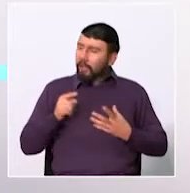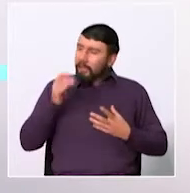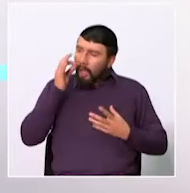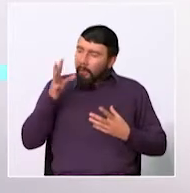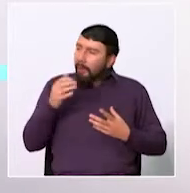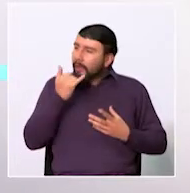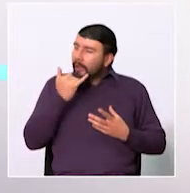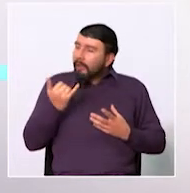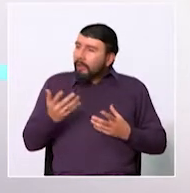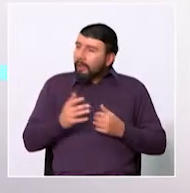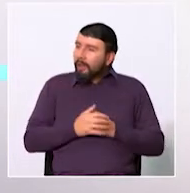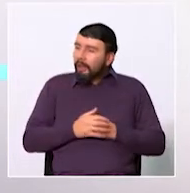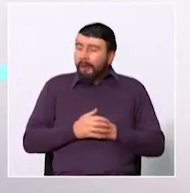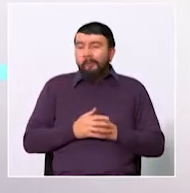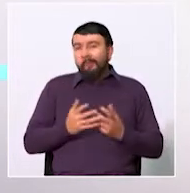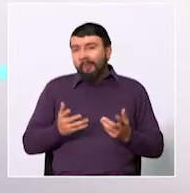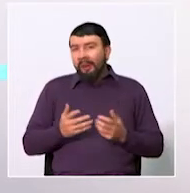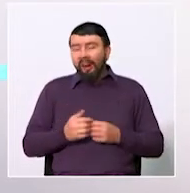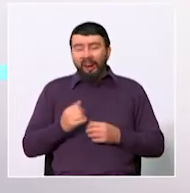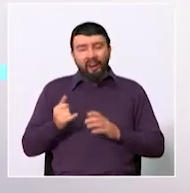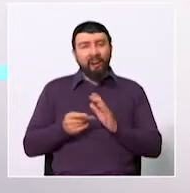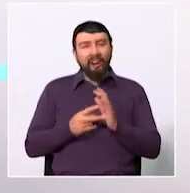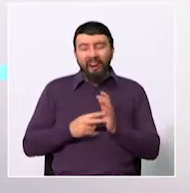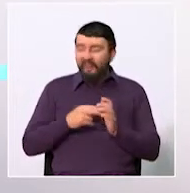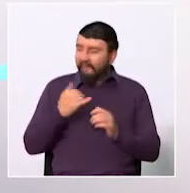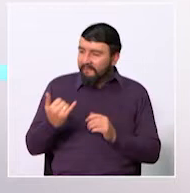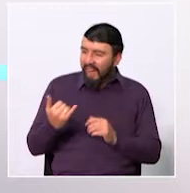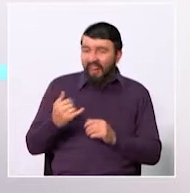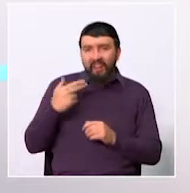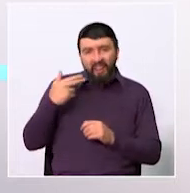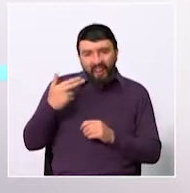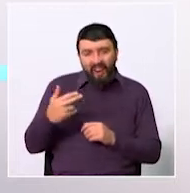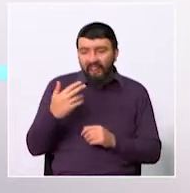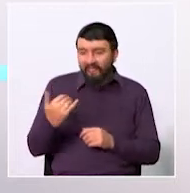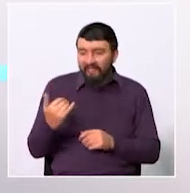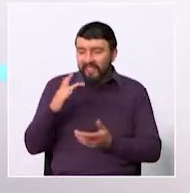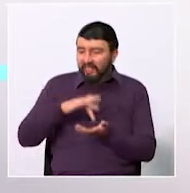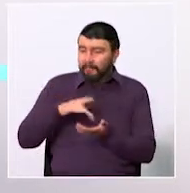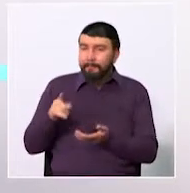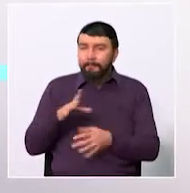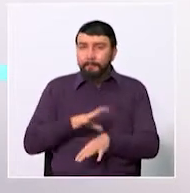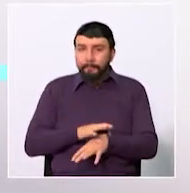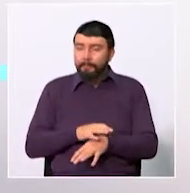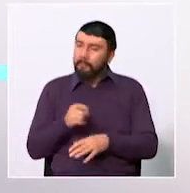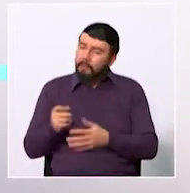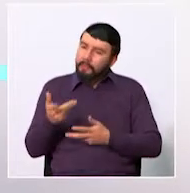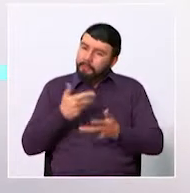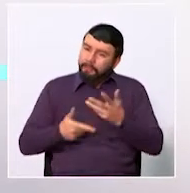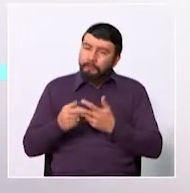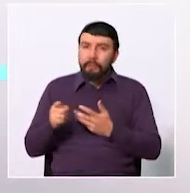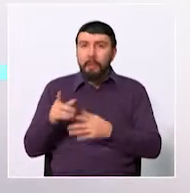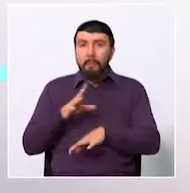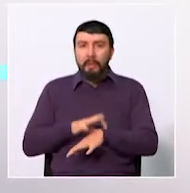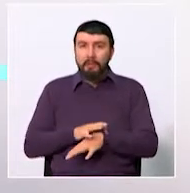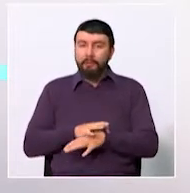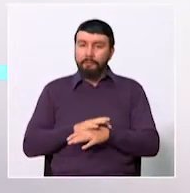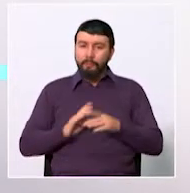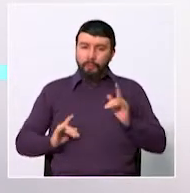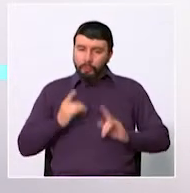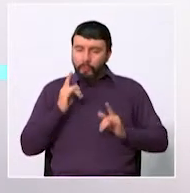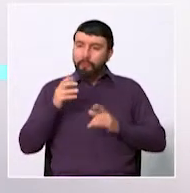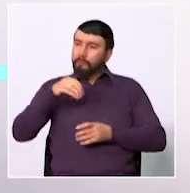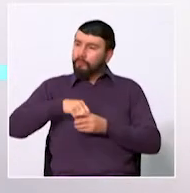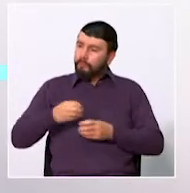en este aspecto en la historia clínica nuestra desde el concepto la medicina biológica integrativa